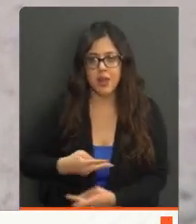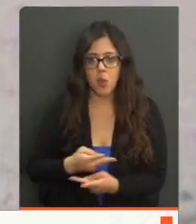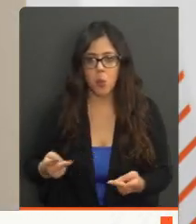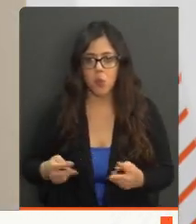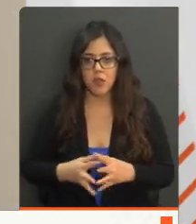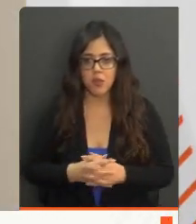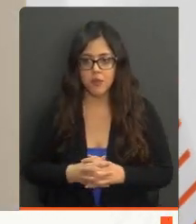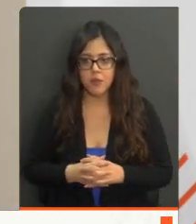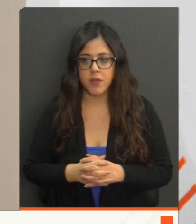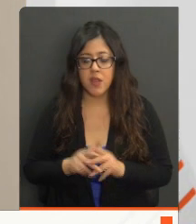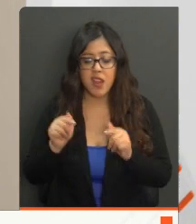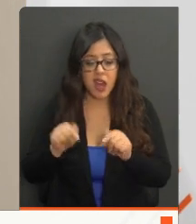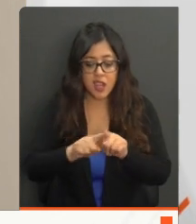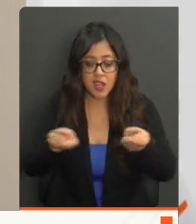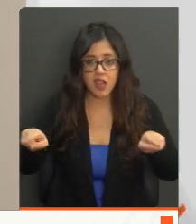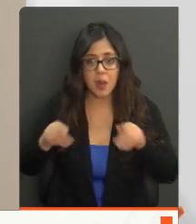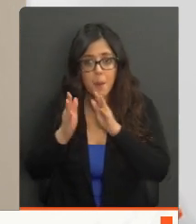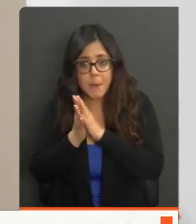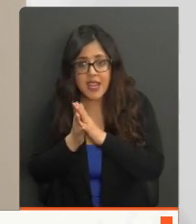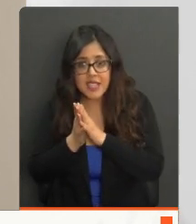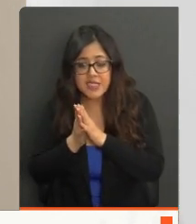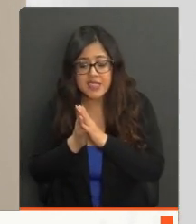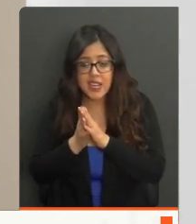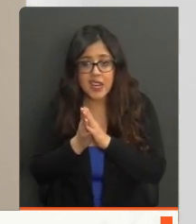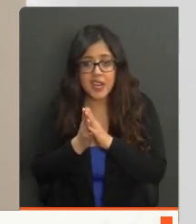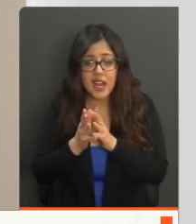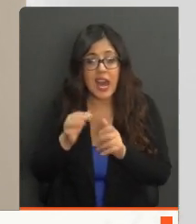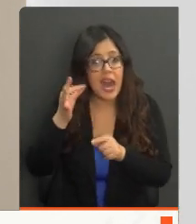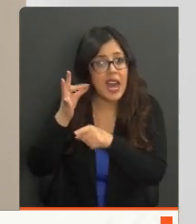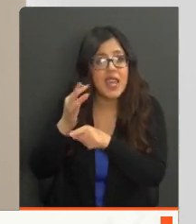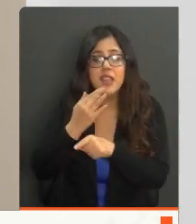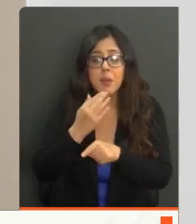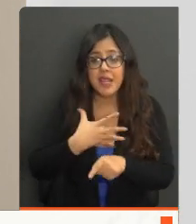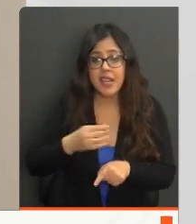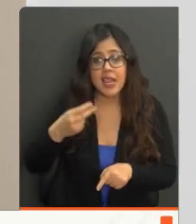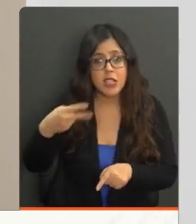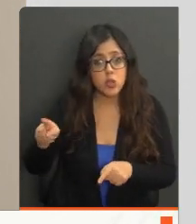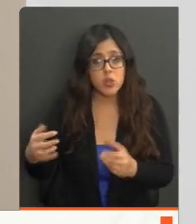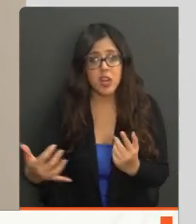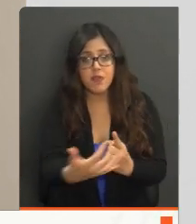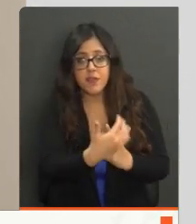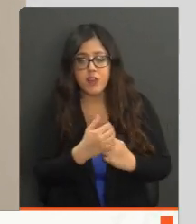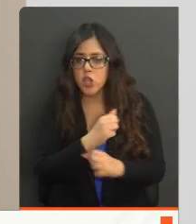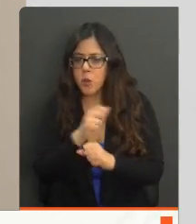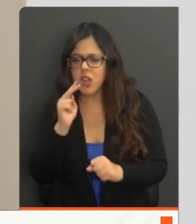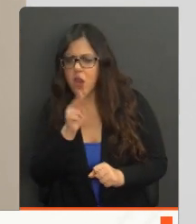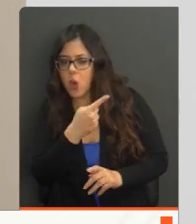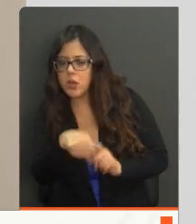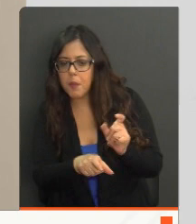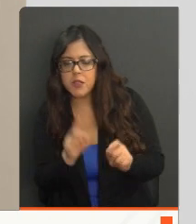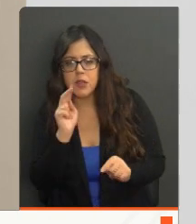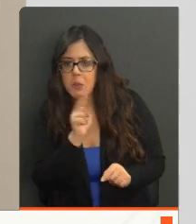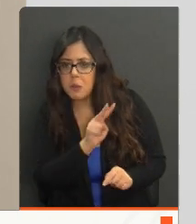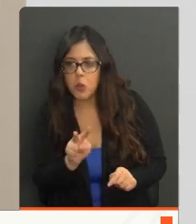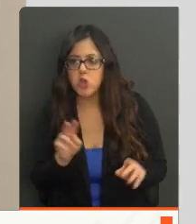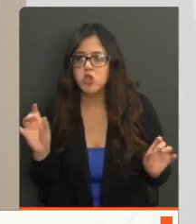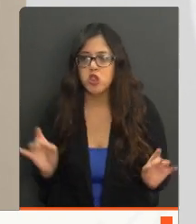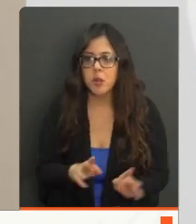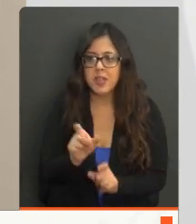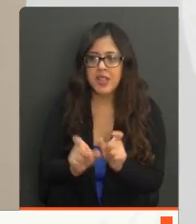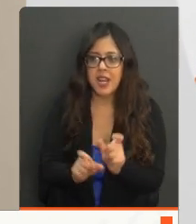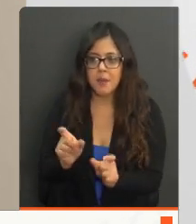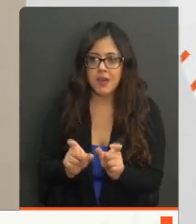cerraban en un cuarto a ella ya su menor hija y no podía ser vista por otras personas más que los que su